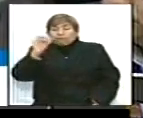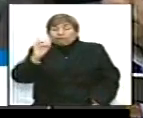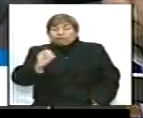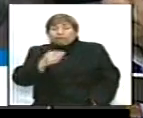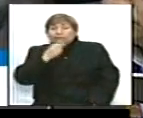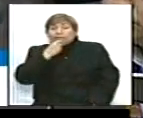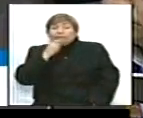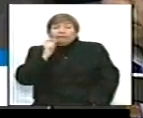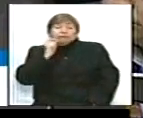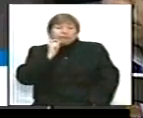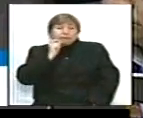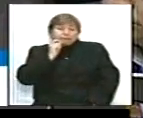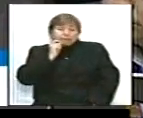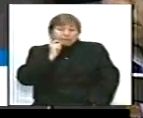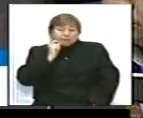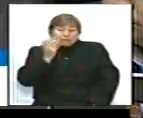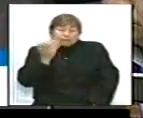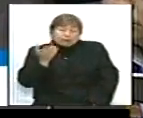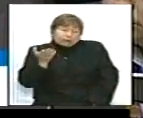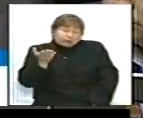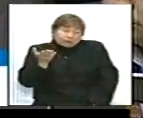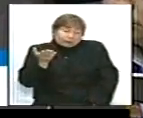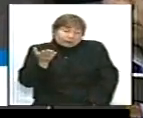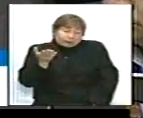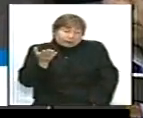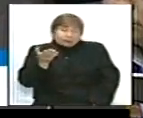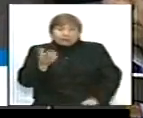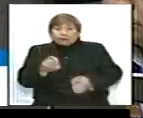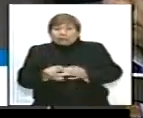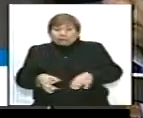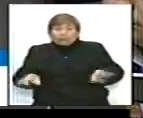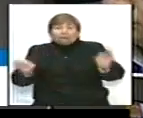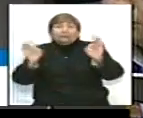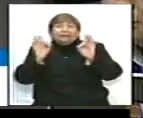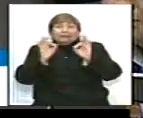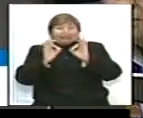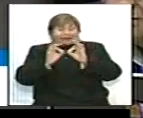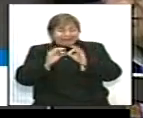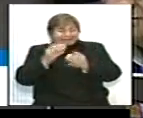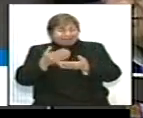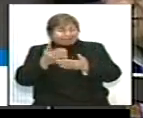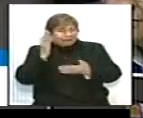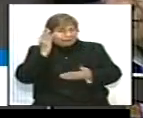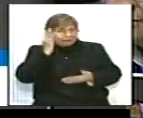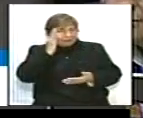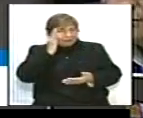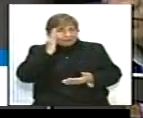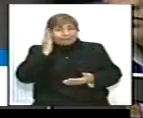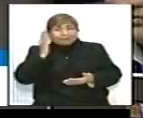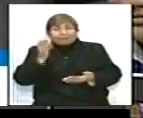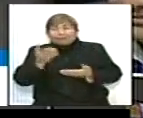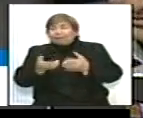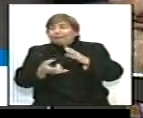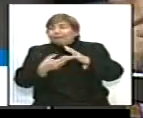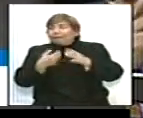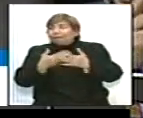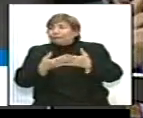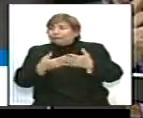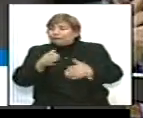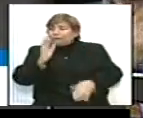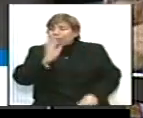privada. Y eso es importante que todos nosotros lo sepamos. Las exportaciones mineras representan